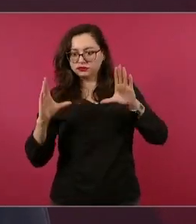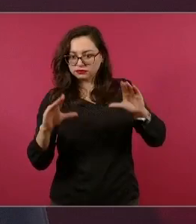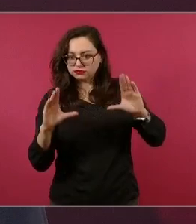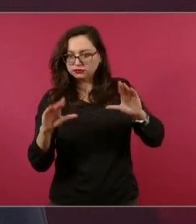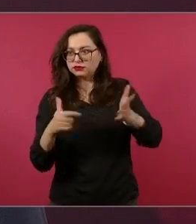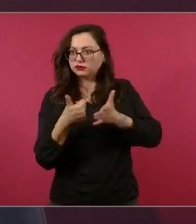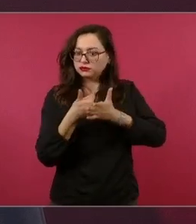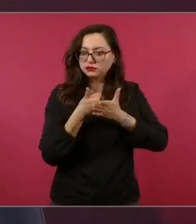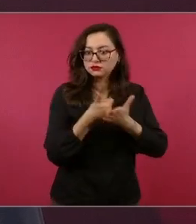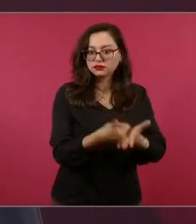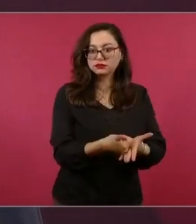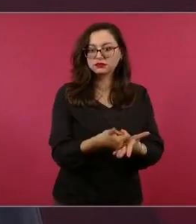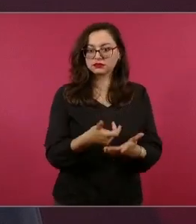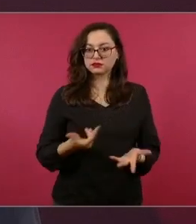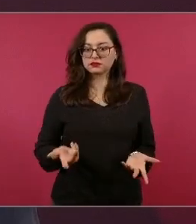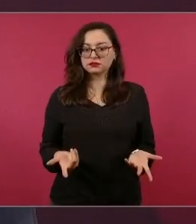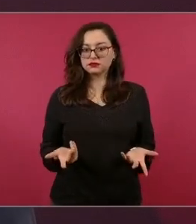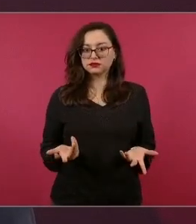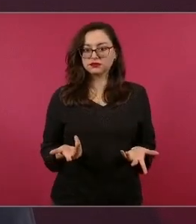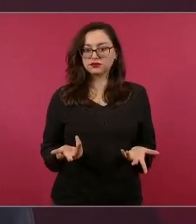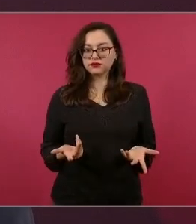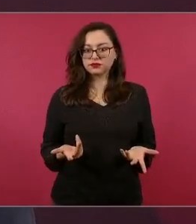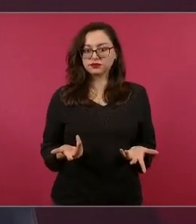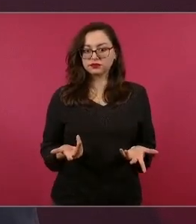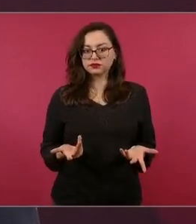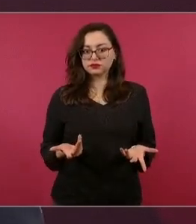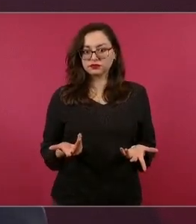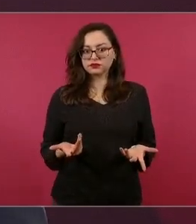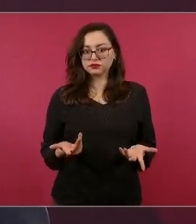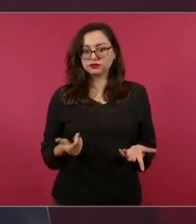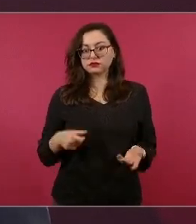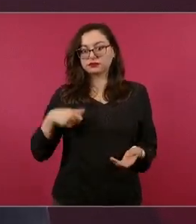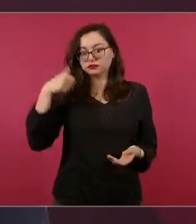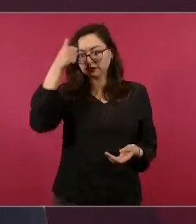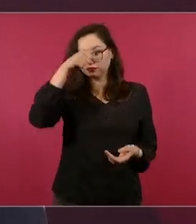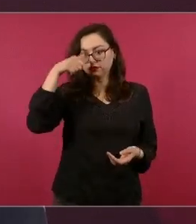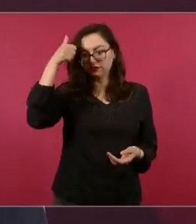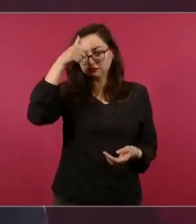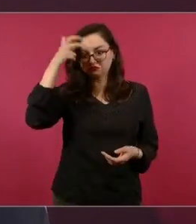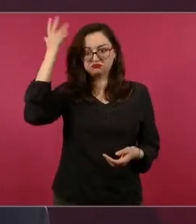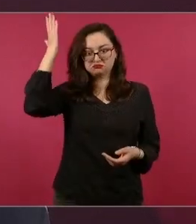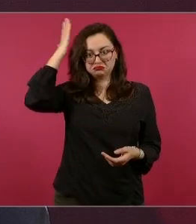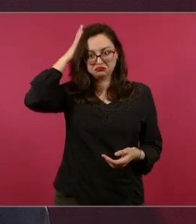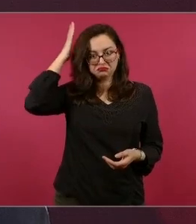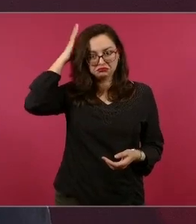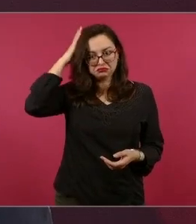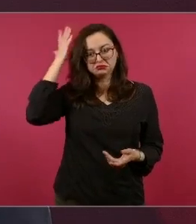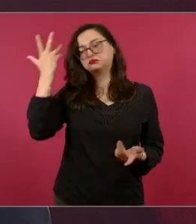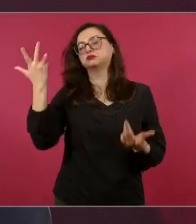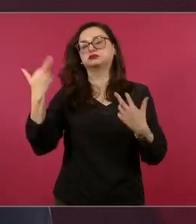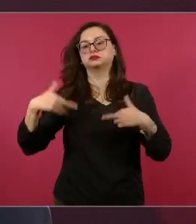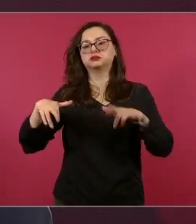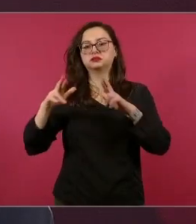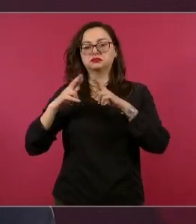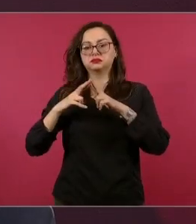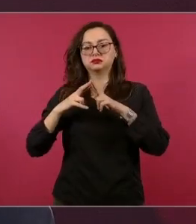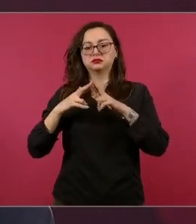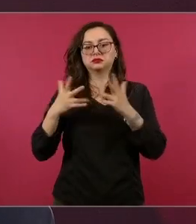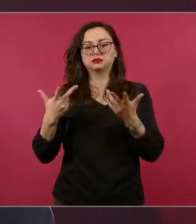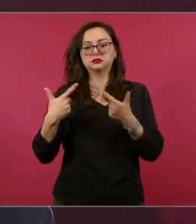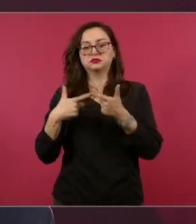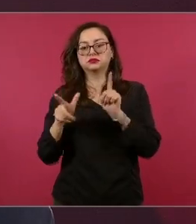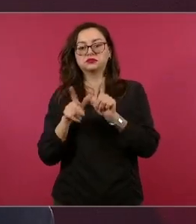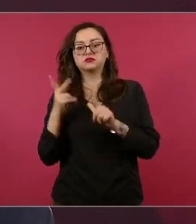mucho. Y como sacerdote, como pastores, no tomar